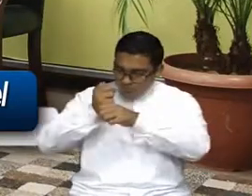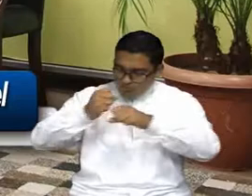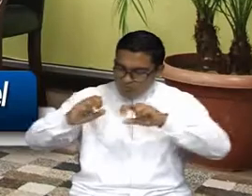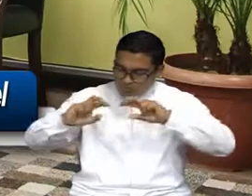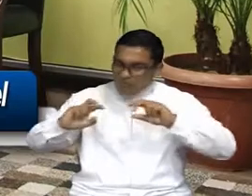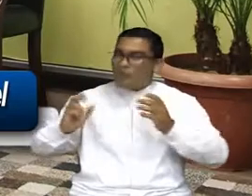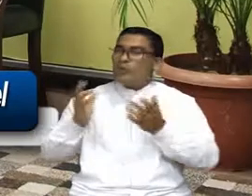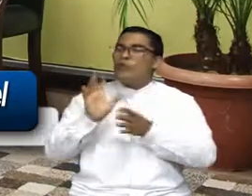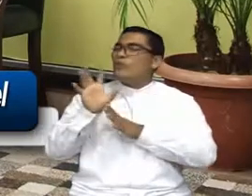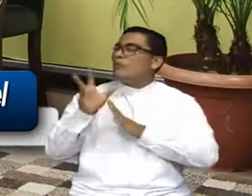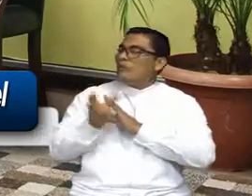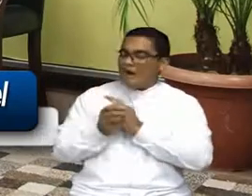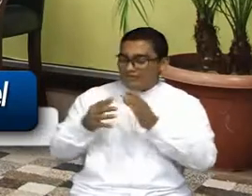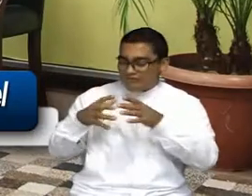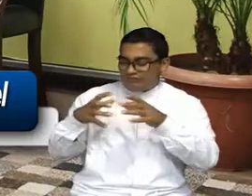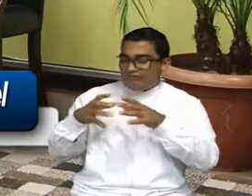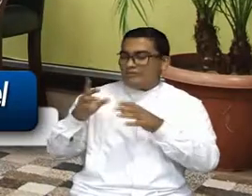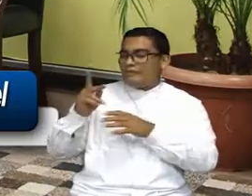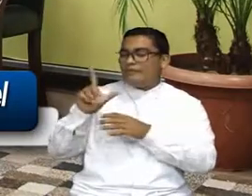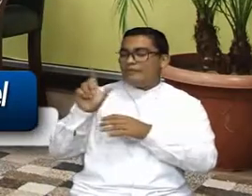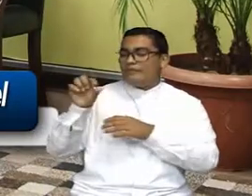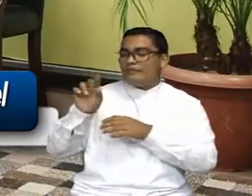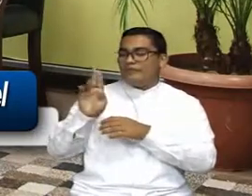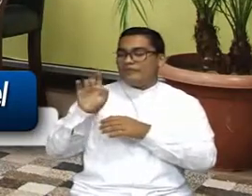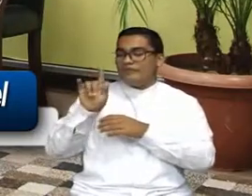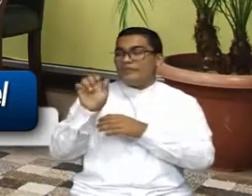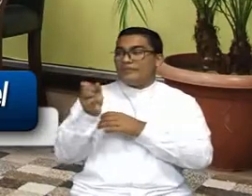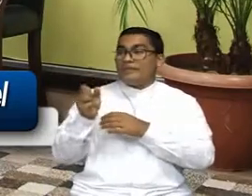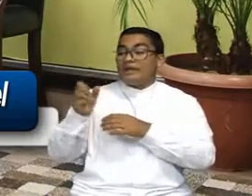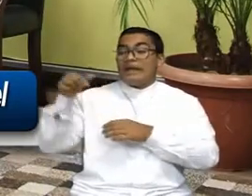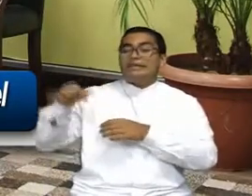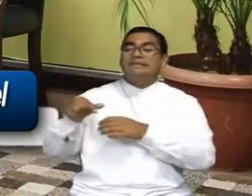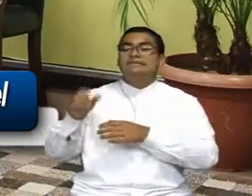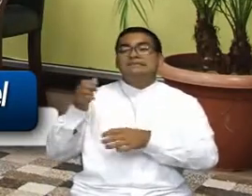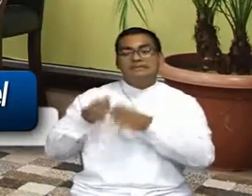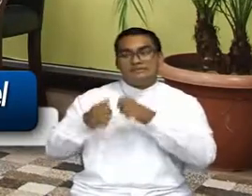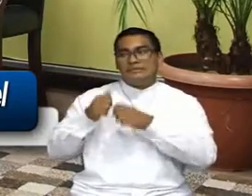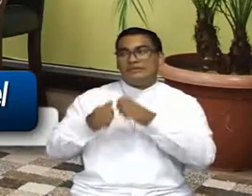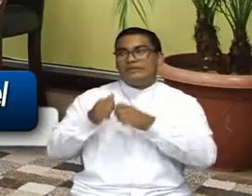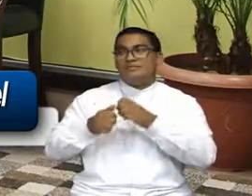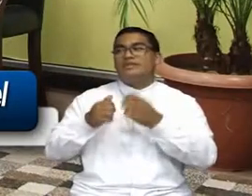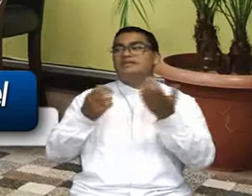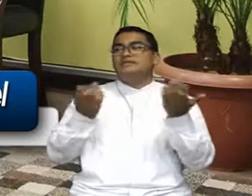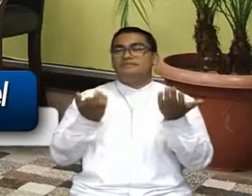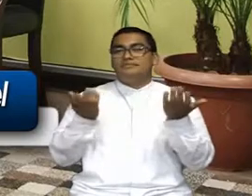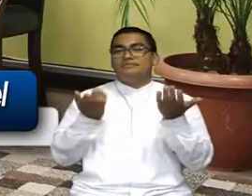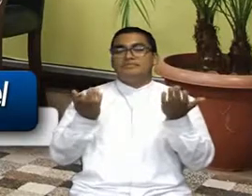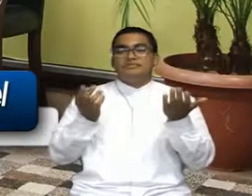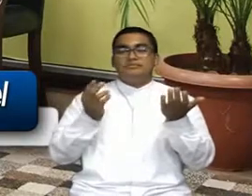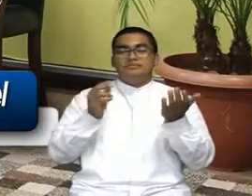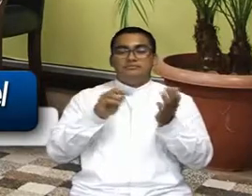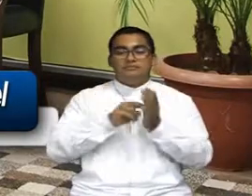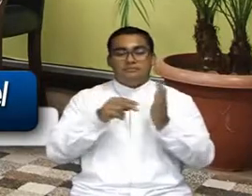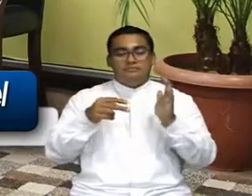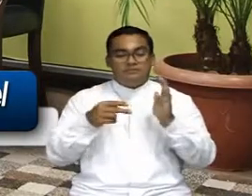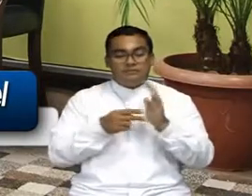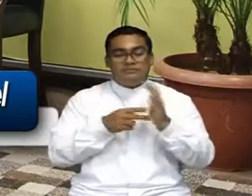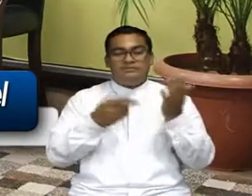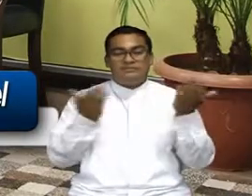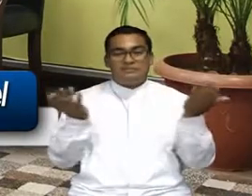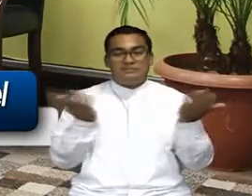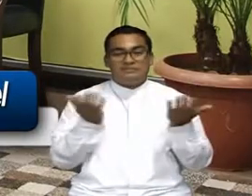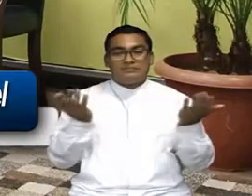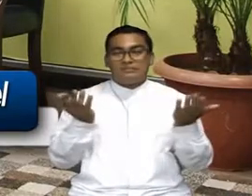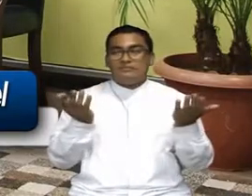plaquetas tiene el paciente, porque si nosotros ya vemos que esas plaquetas están disminuidas, esa plaquetopenia, esa trombocitopenia, o sea, ese descenso de